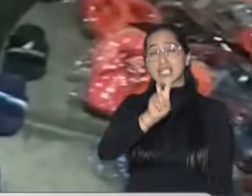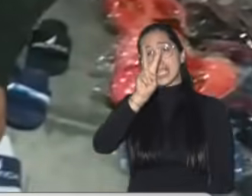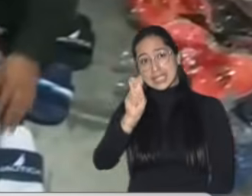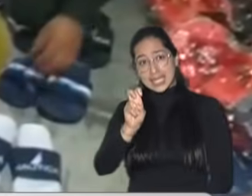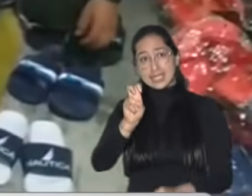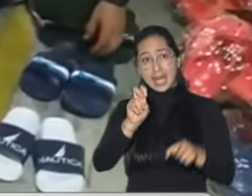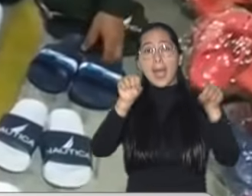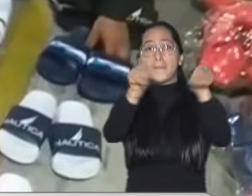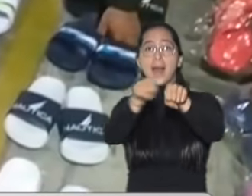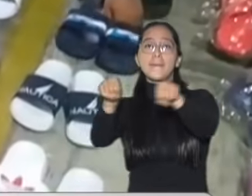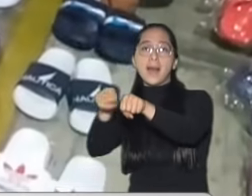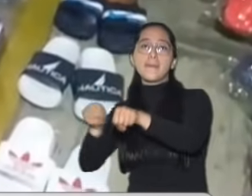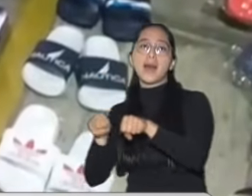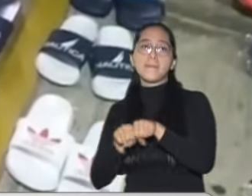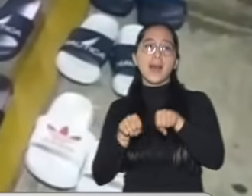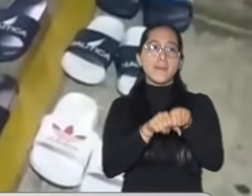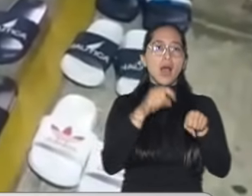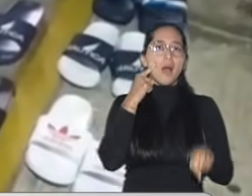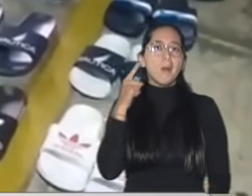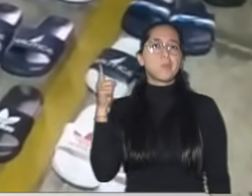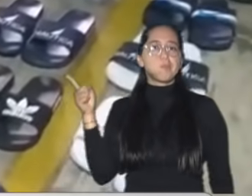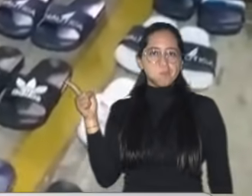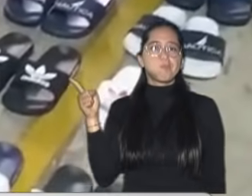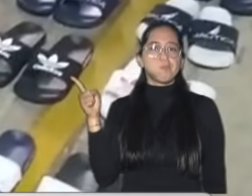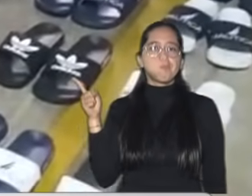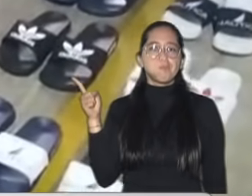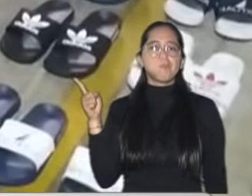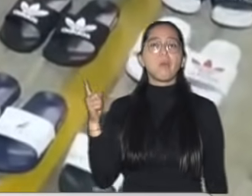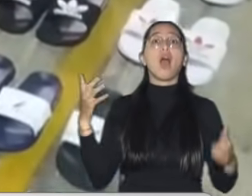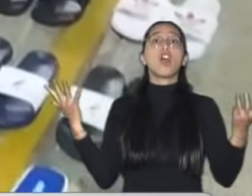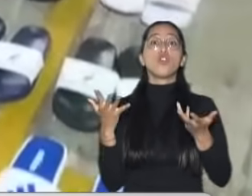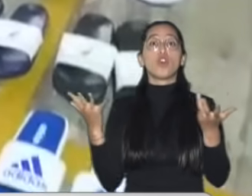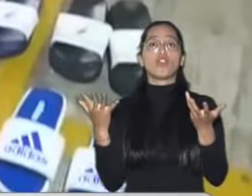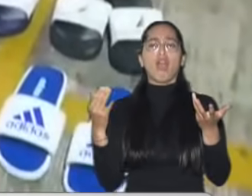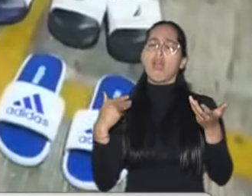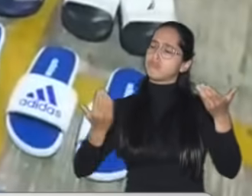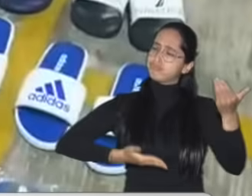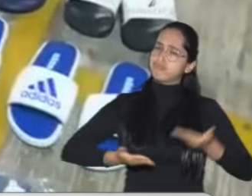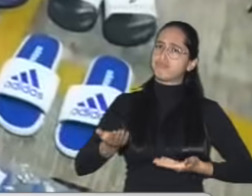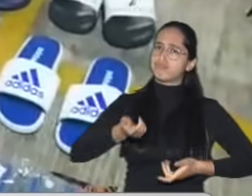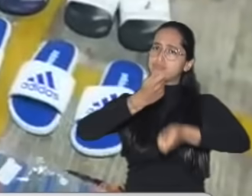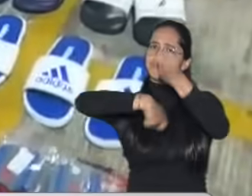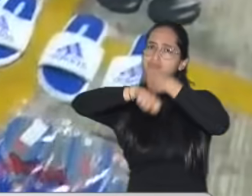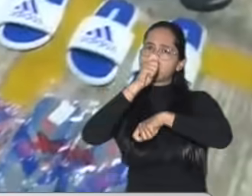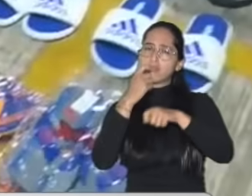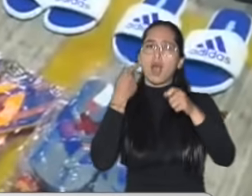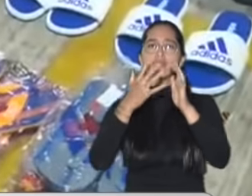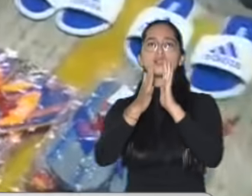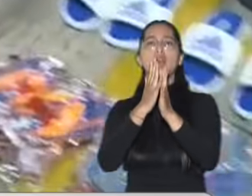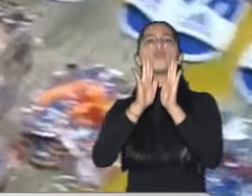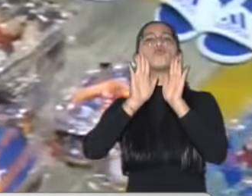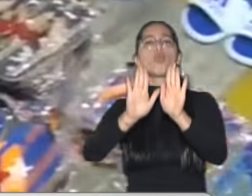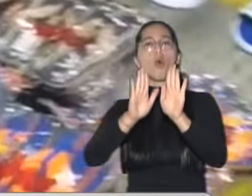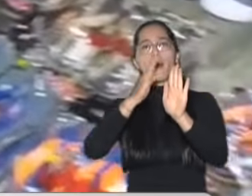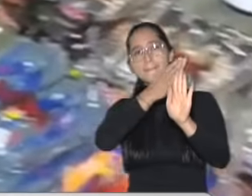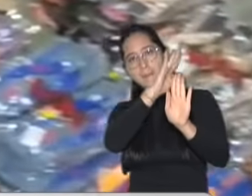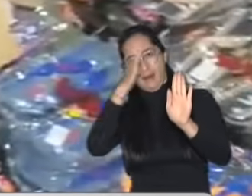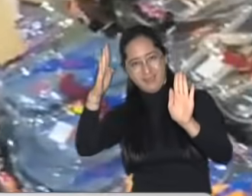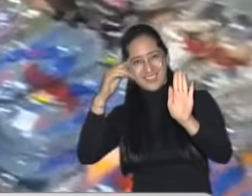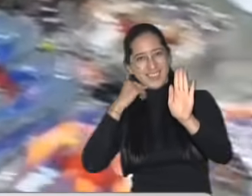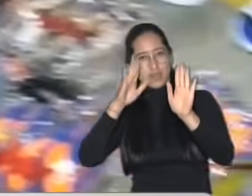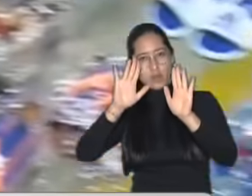8.877 pares de calzado que fueron aprehendidos en establecimientos comerciales del centro de la ciudad de Barranquilla, de acuerdo con lo